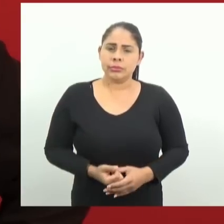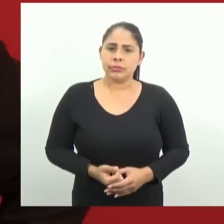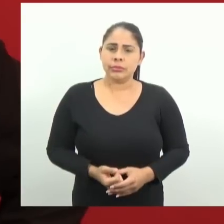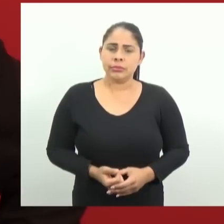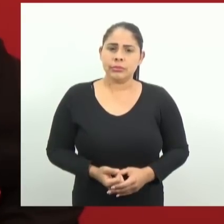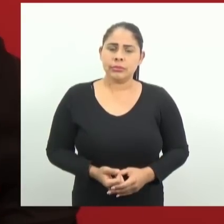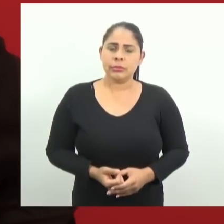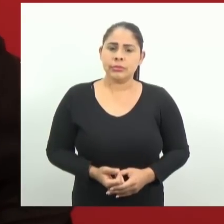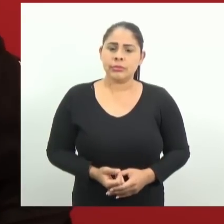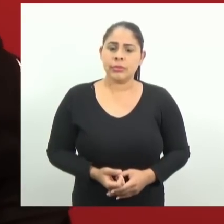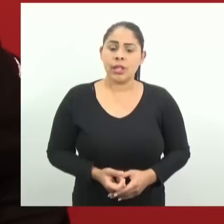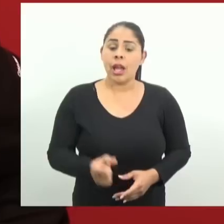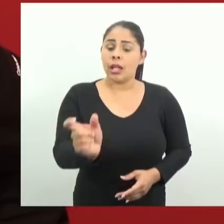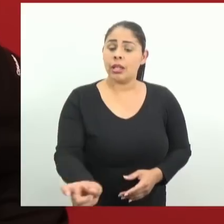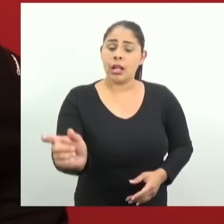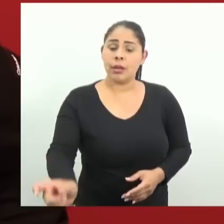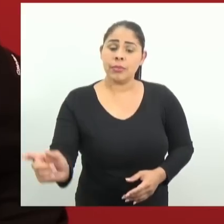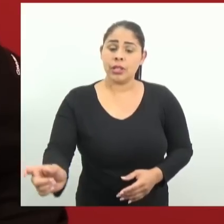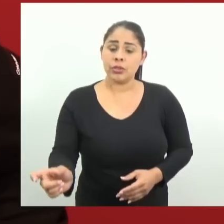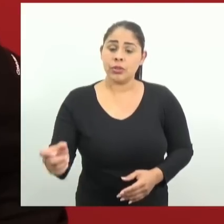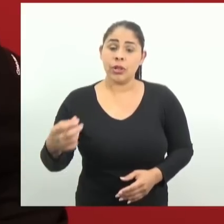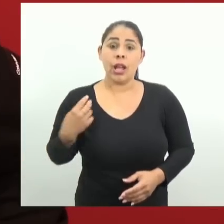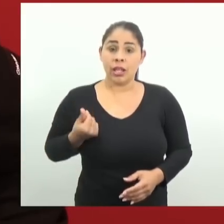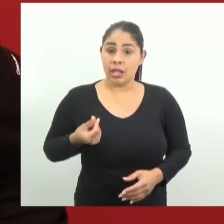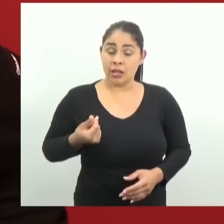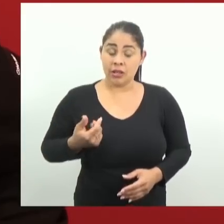Que la gente que más habla del dinero